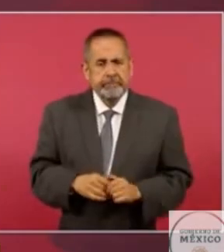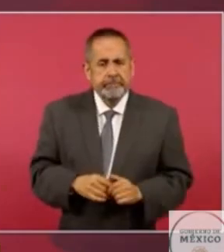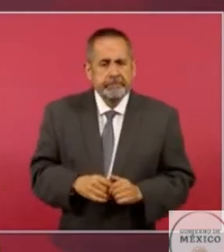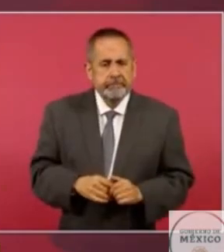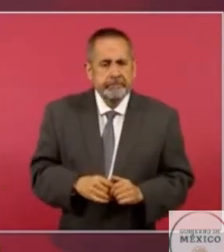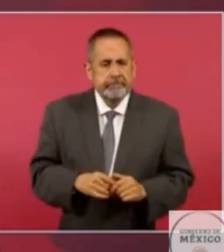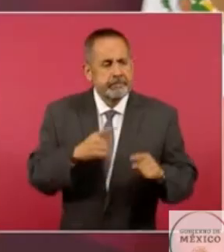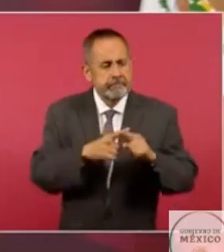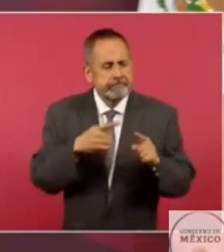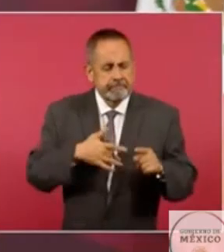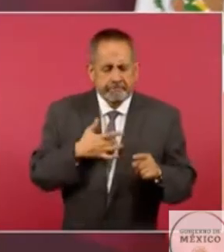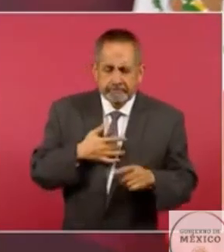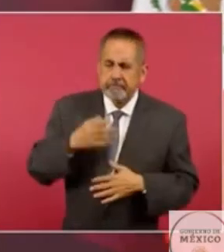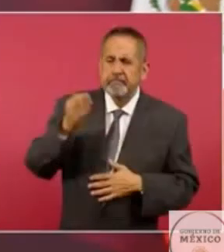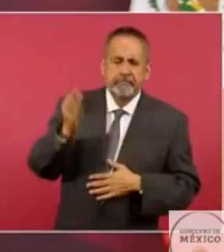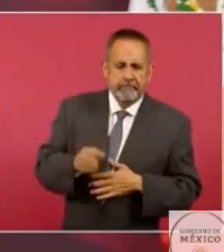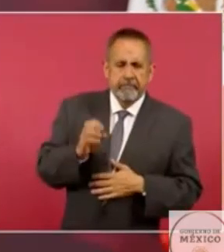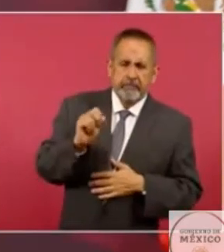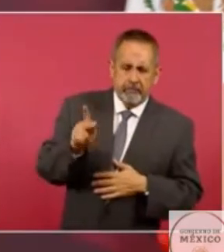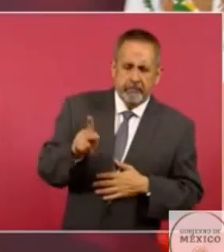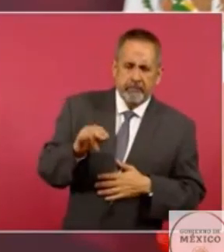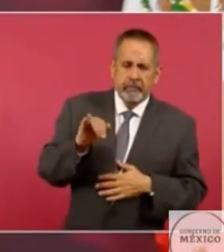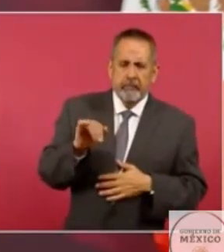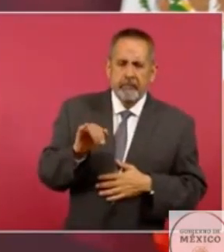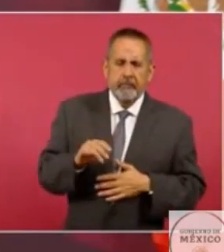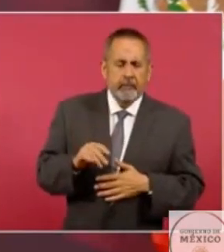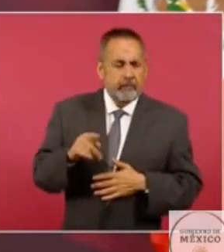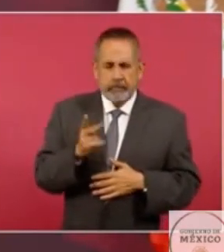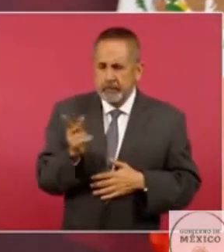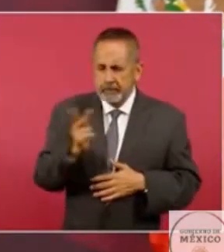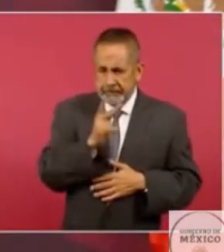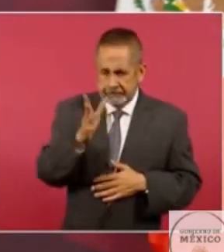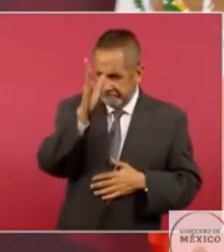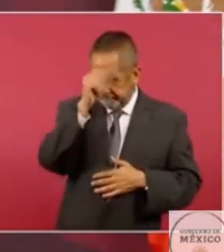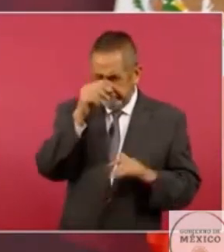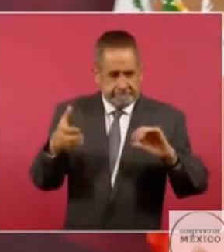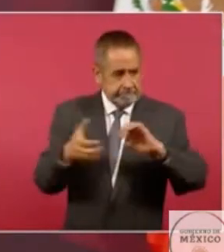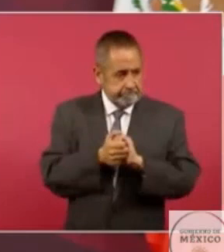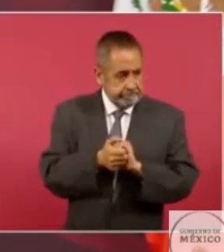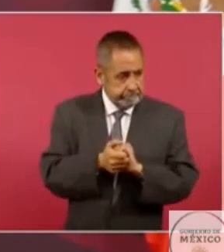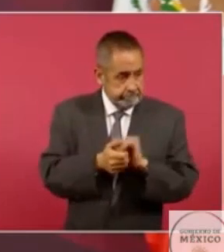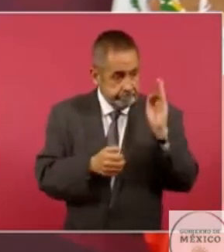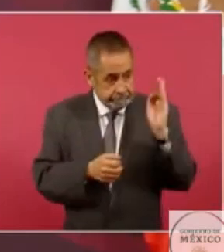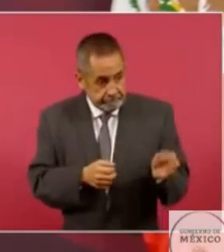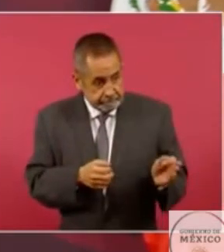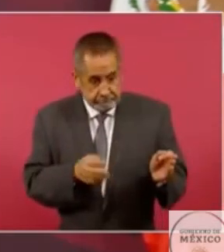por aceptar este acuerdo.